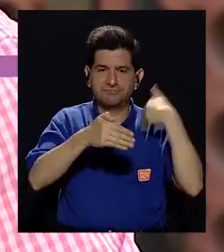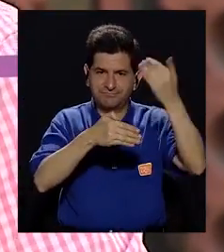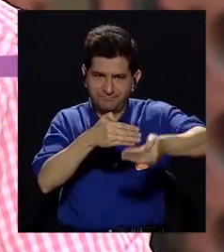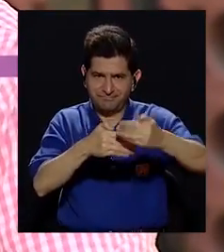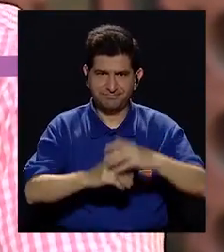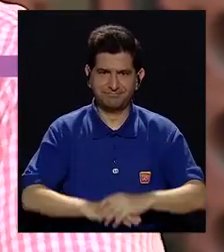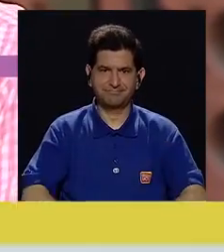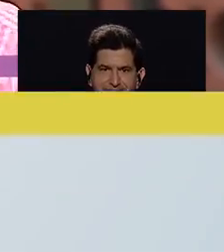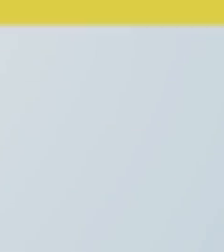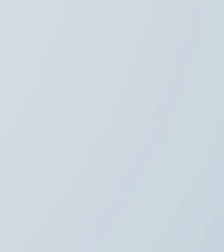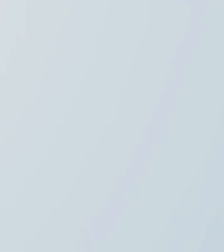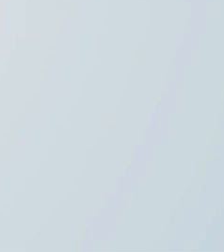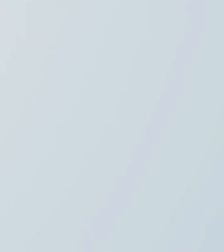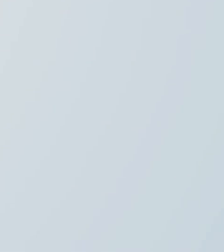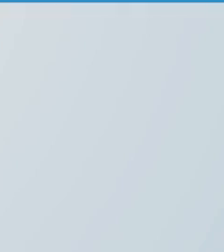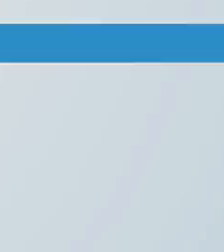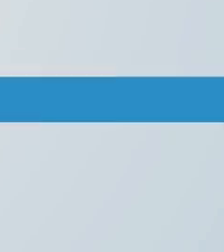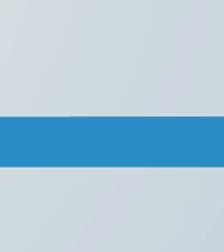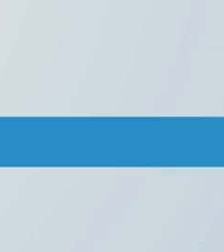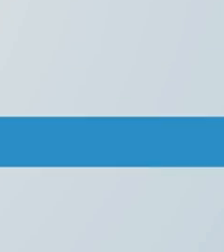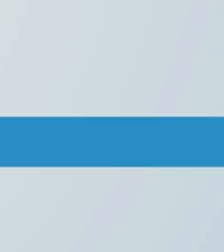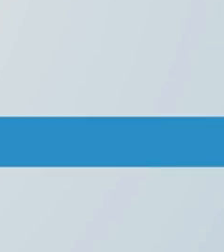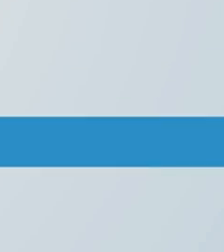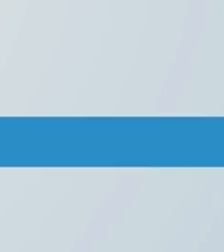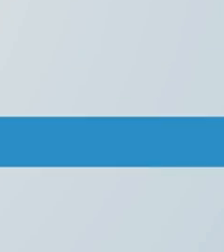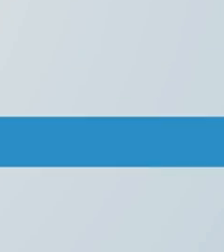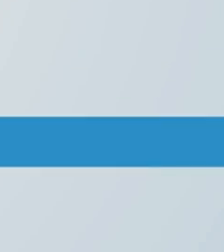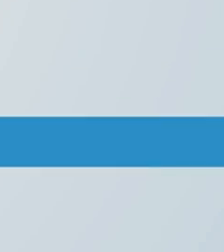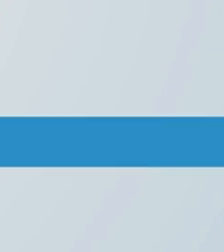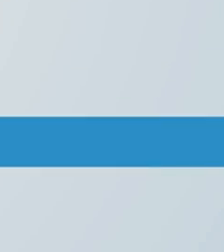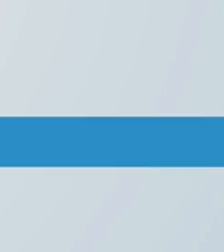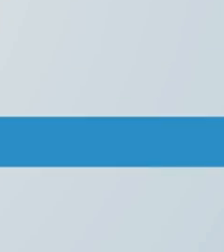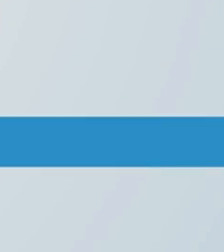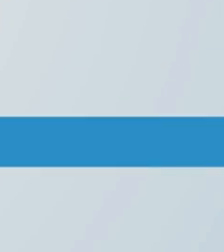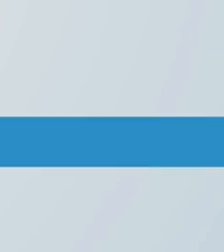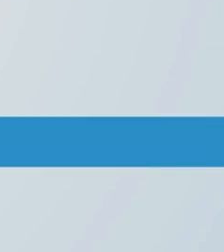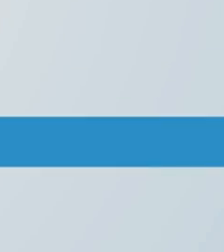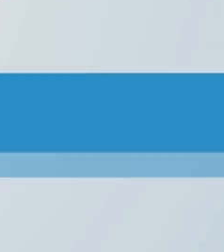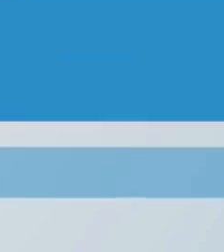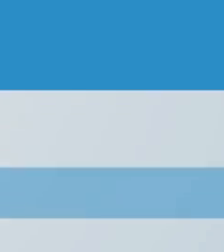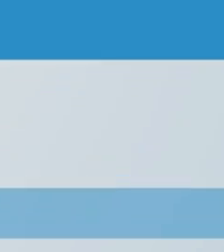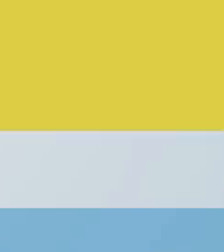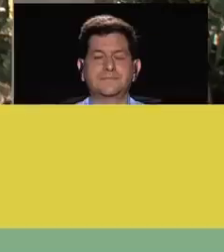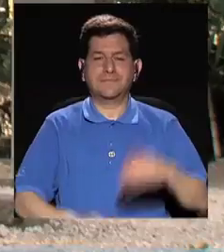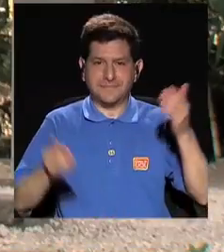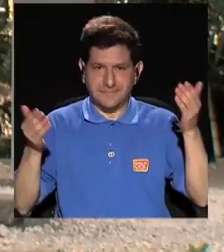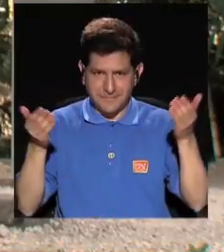regresamos.